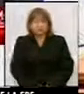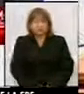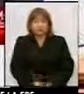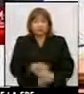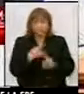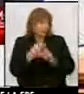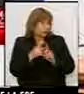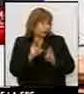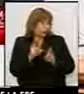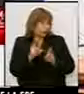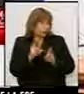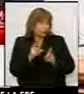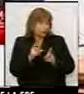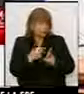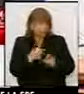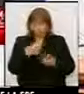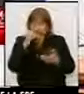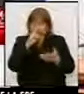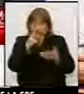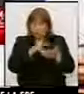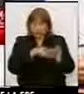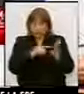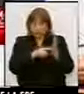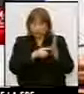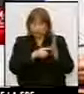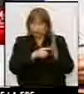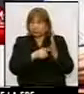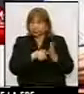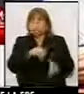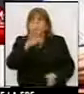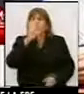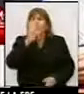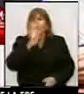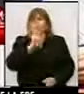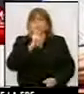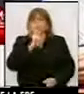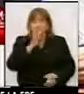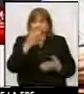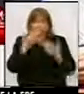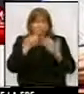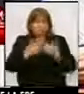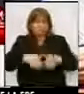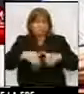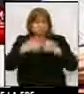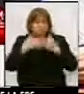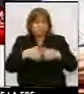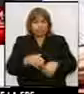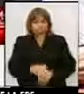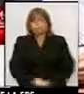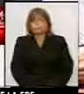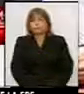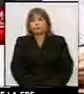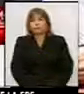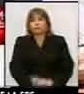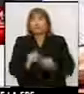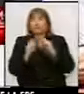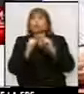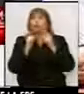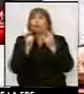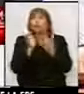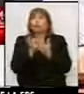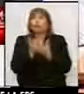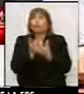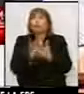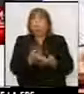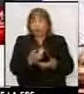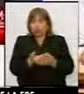embargo, presidenta, yo voy a leer cinco empresas o grupos que se han